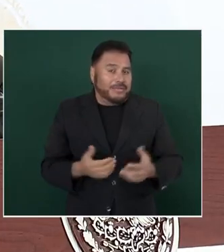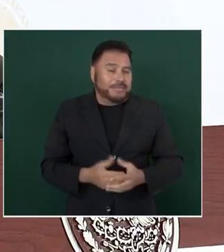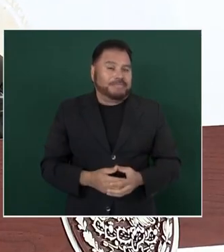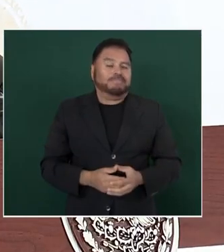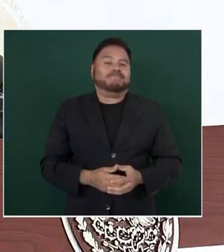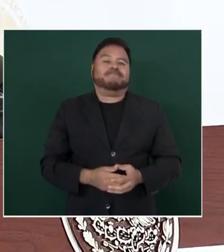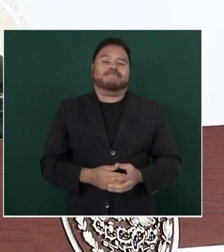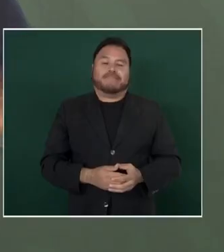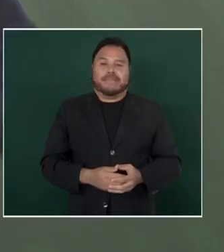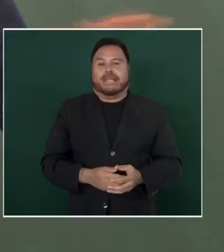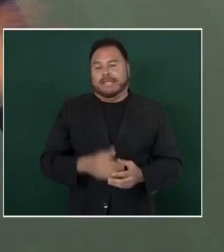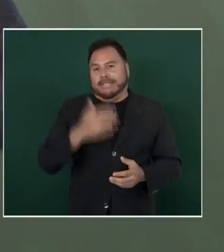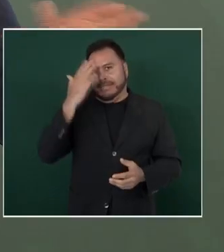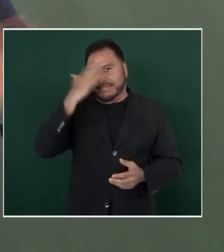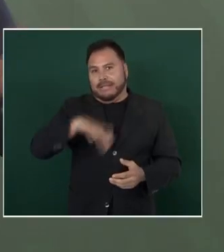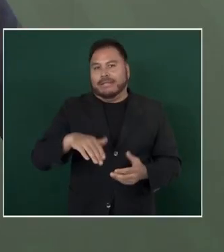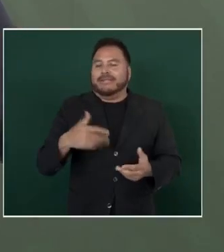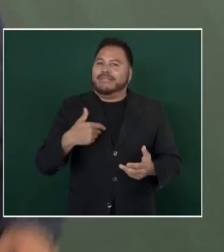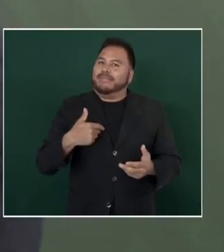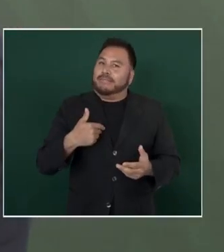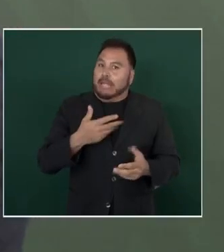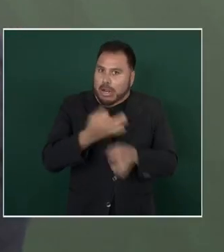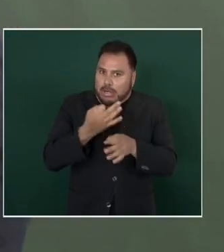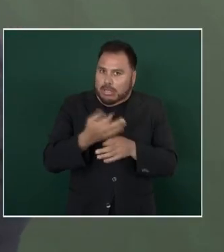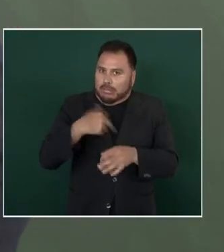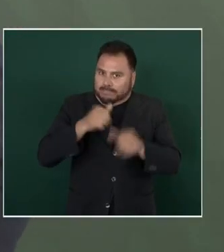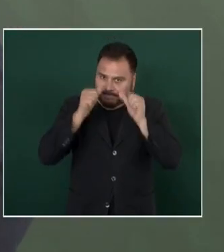que ya estábamos atendiendo,